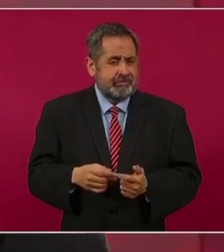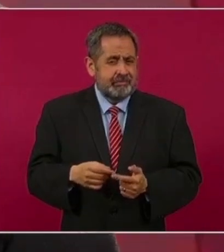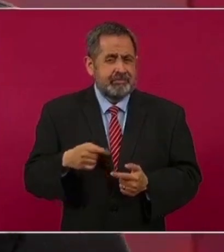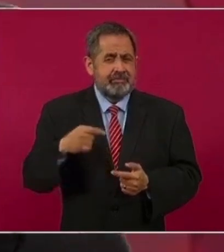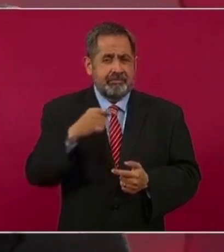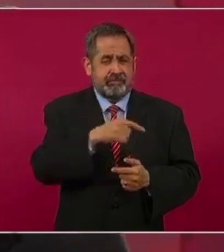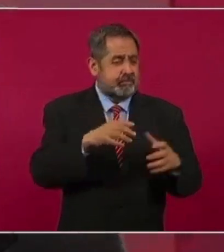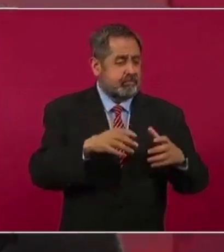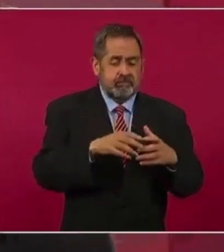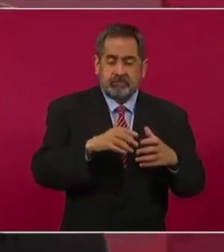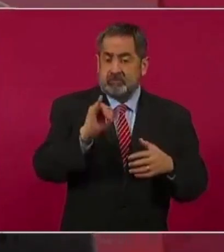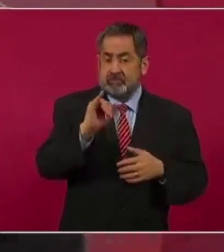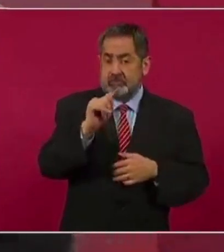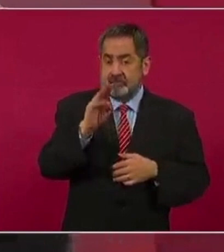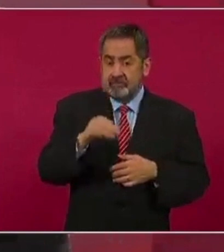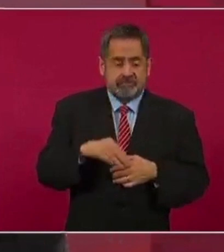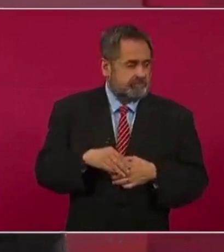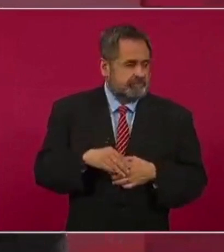impusieran un candidato